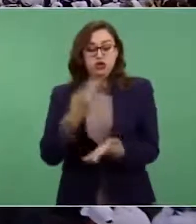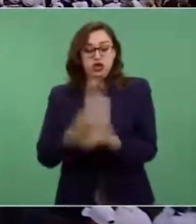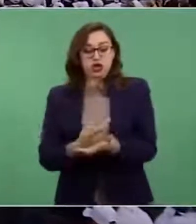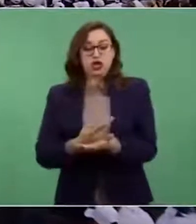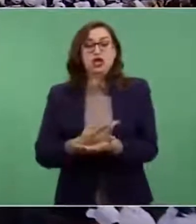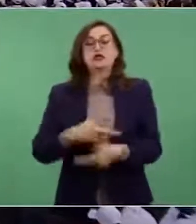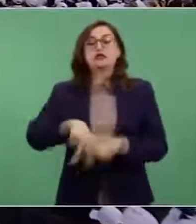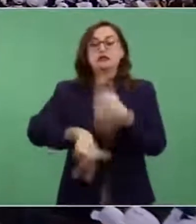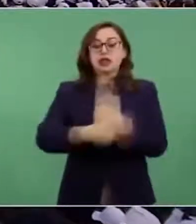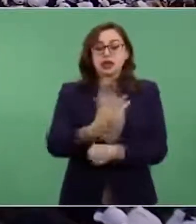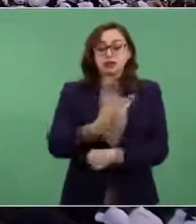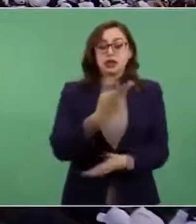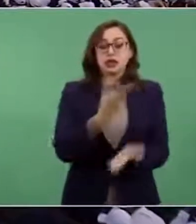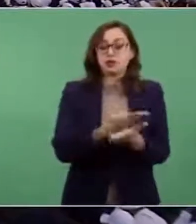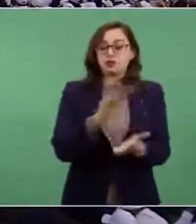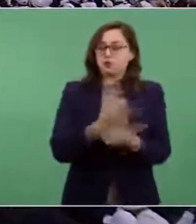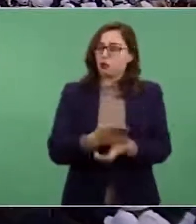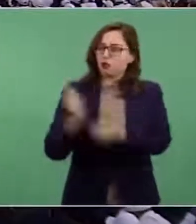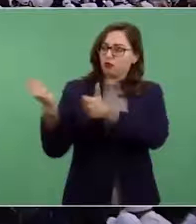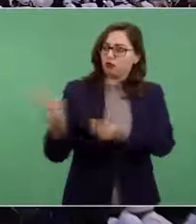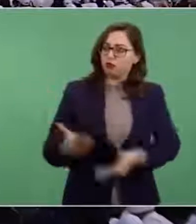de bronce.